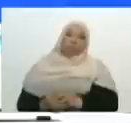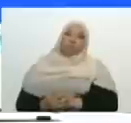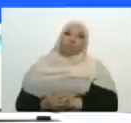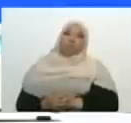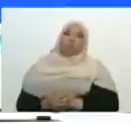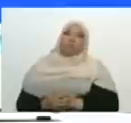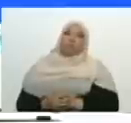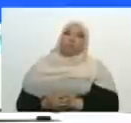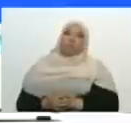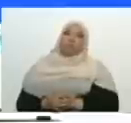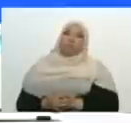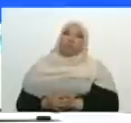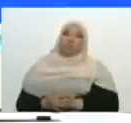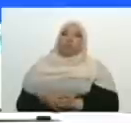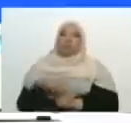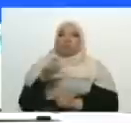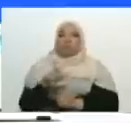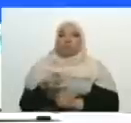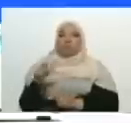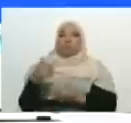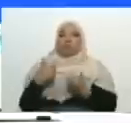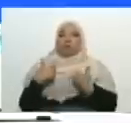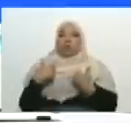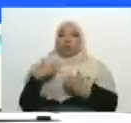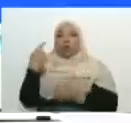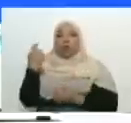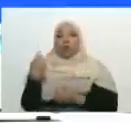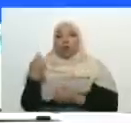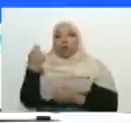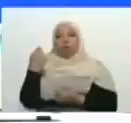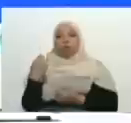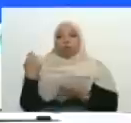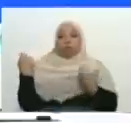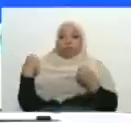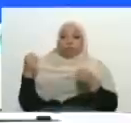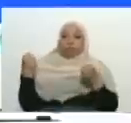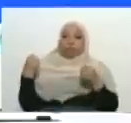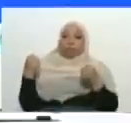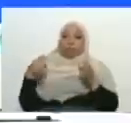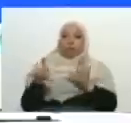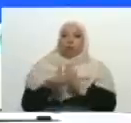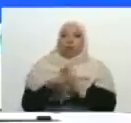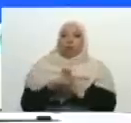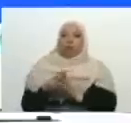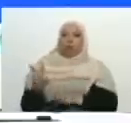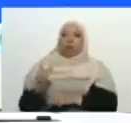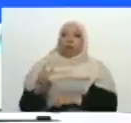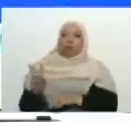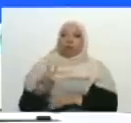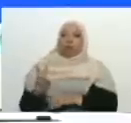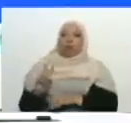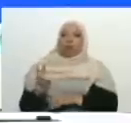Agarran a esta supuesta gente, supuestos diputados, a los que se les aplicará las leyes de Venezuela,